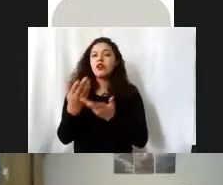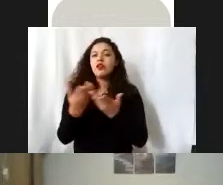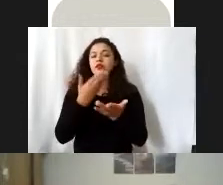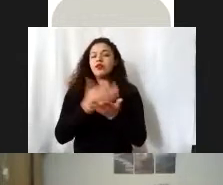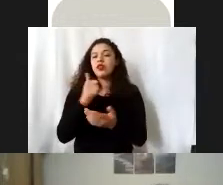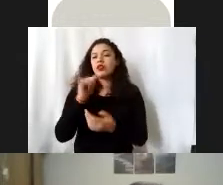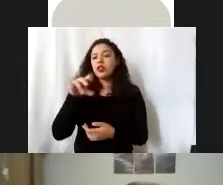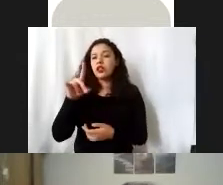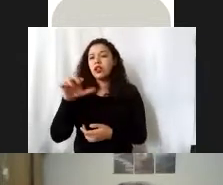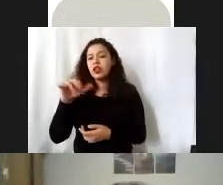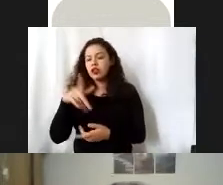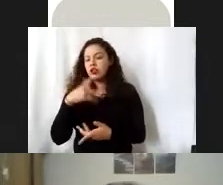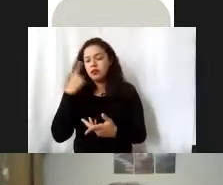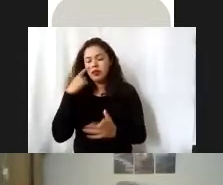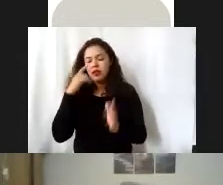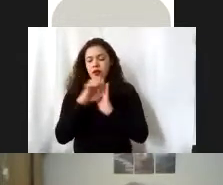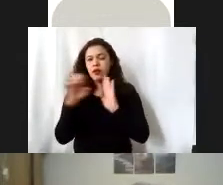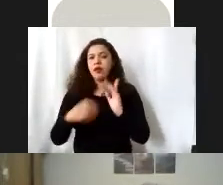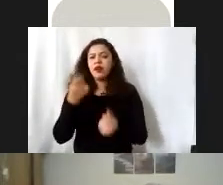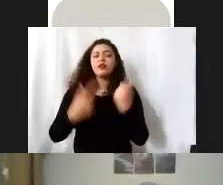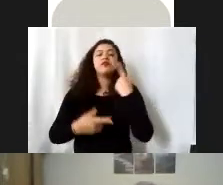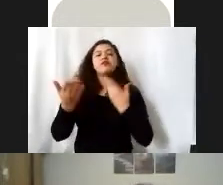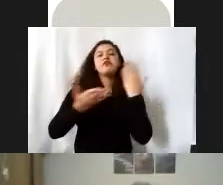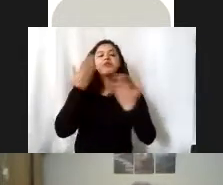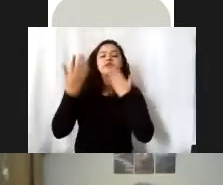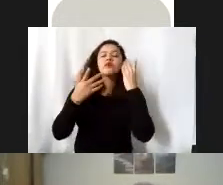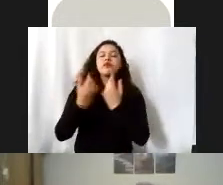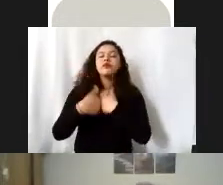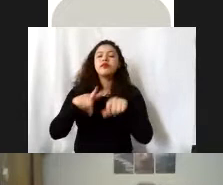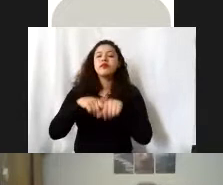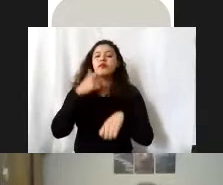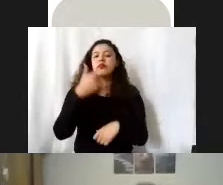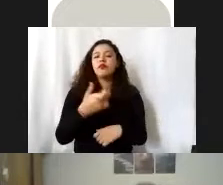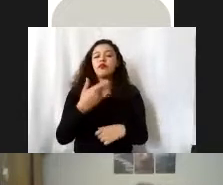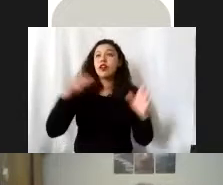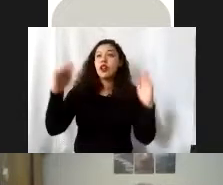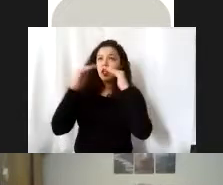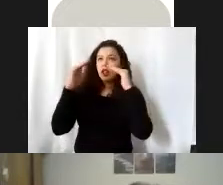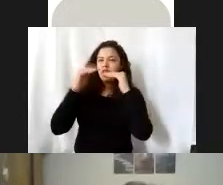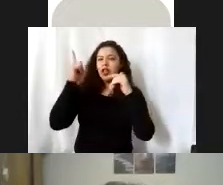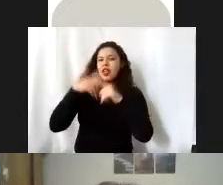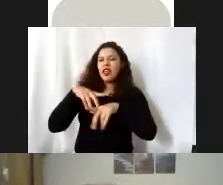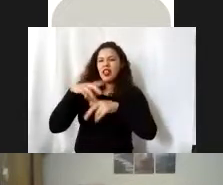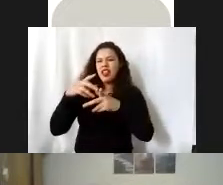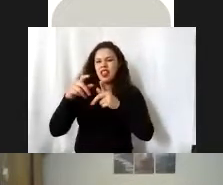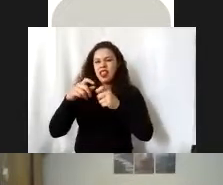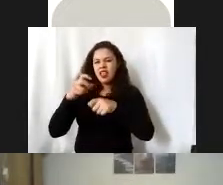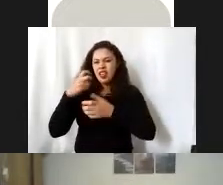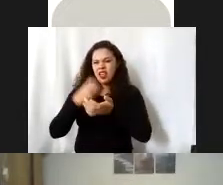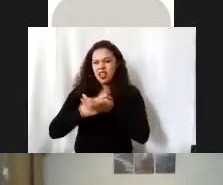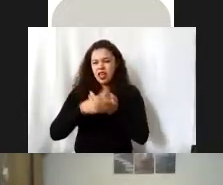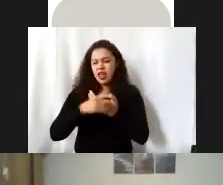indicadores. Por ejemplo, en algunos estudios socioeconómicos te preguntan si el techo es de lámina o